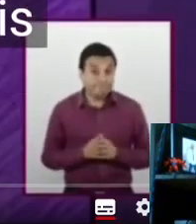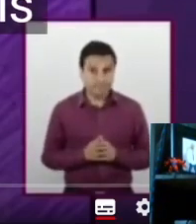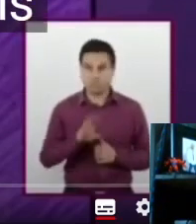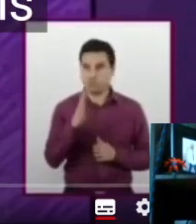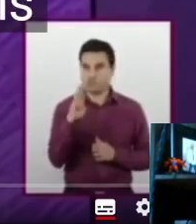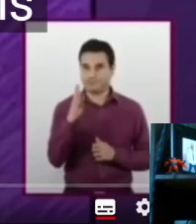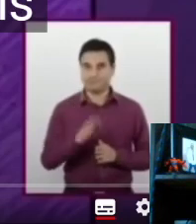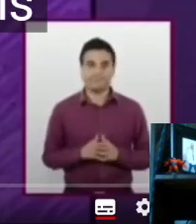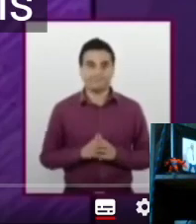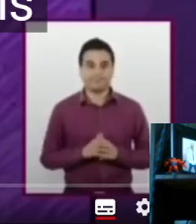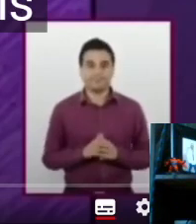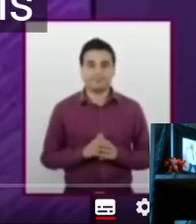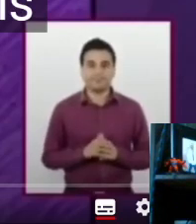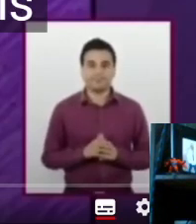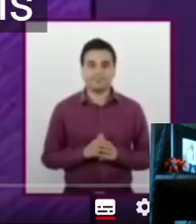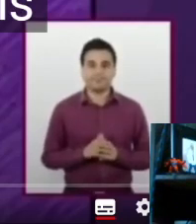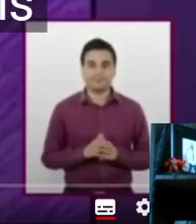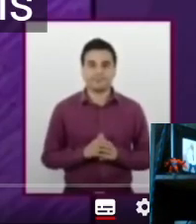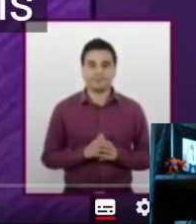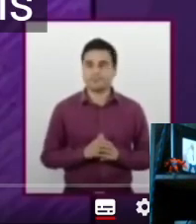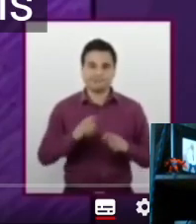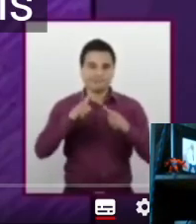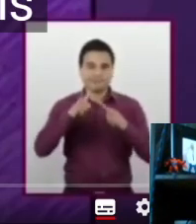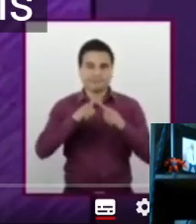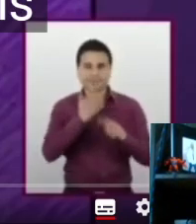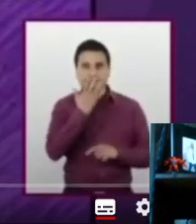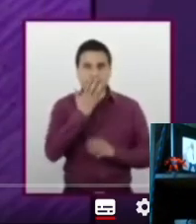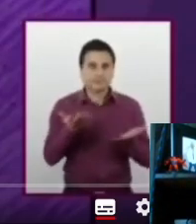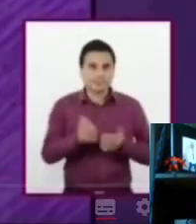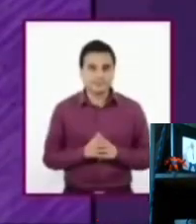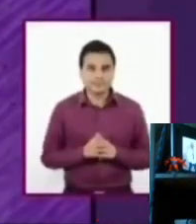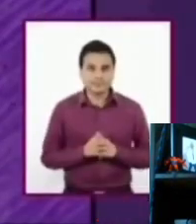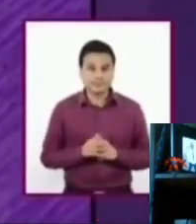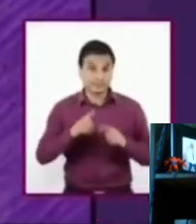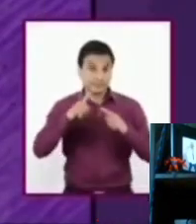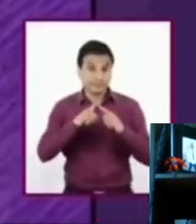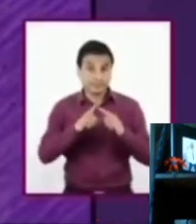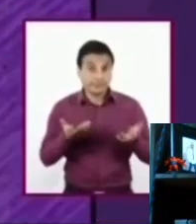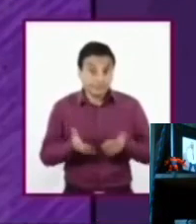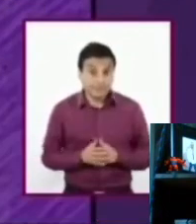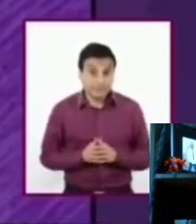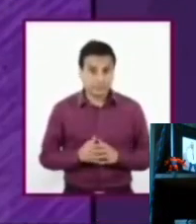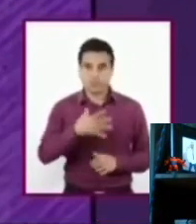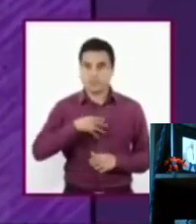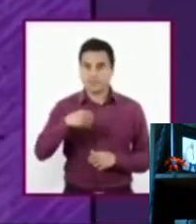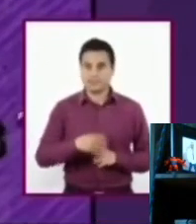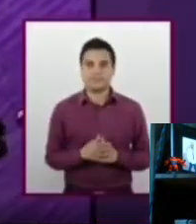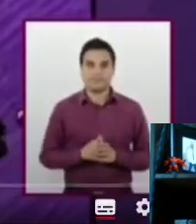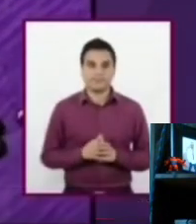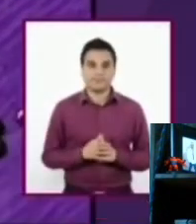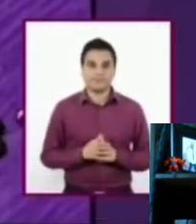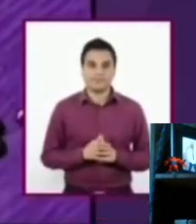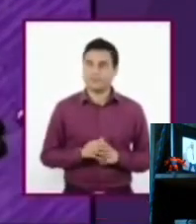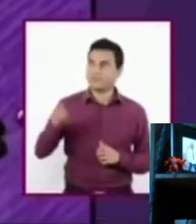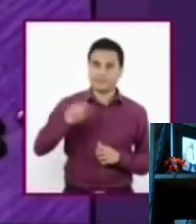wood al calor y si se es que se quite de